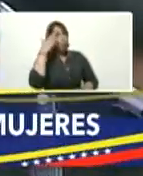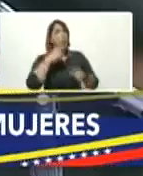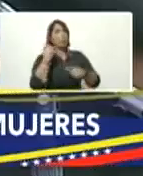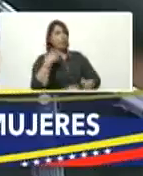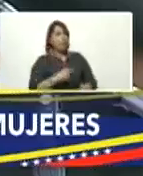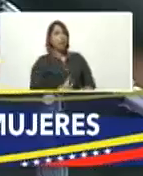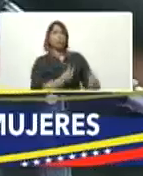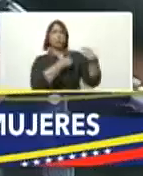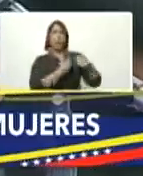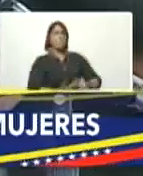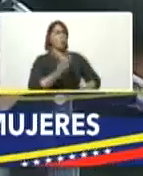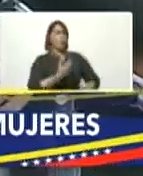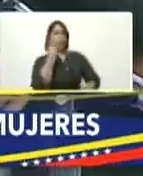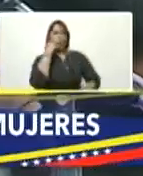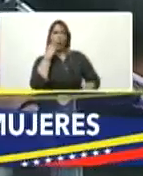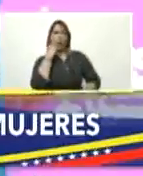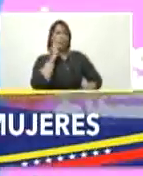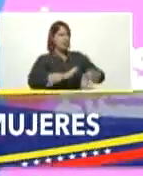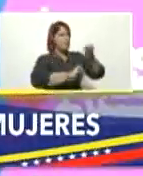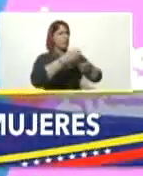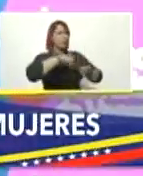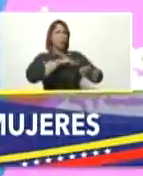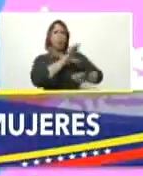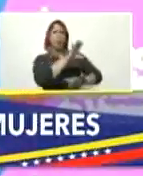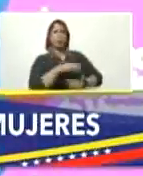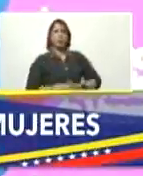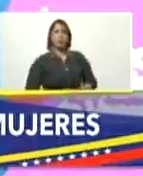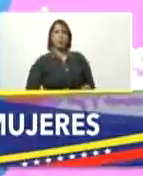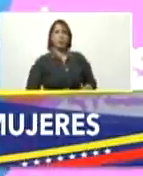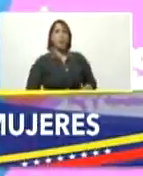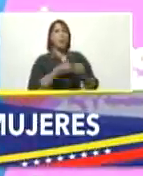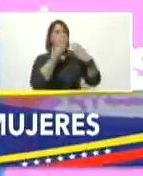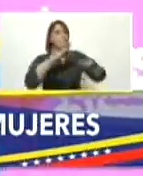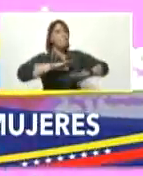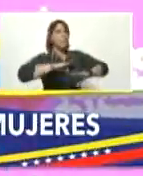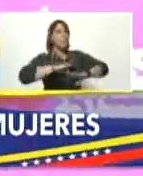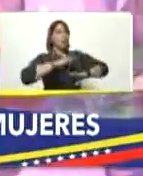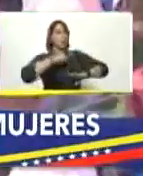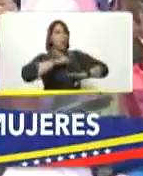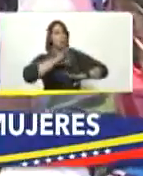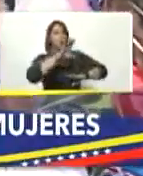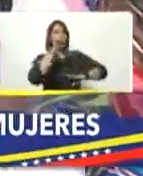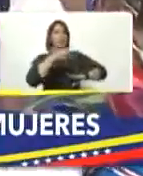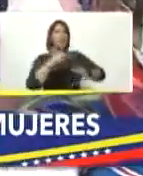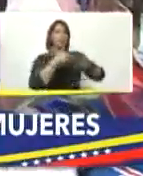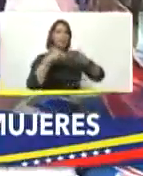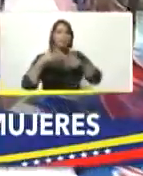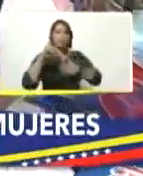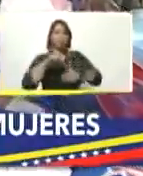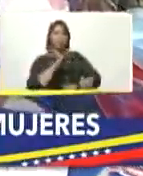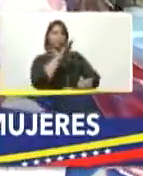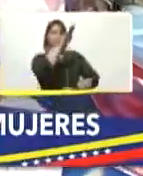papel preponderante en la defensa de nuestro país, del bienestar de nuestra patria y de la garantía de